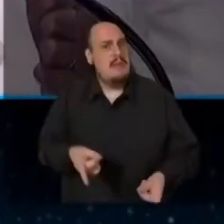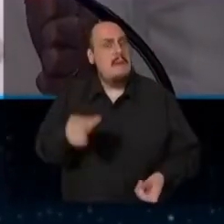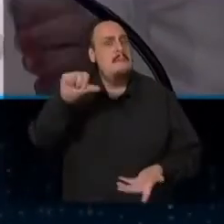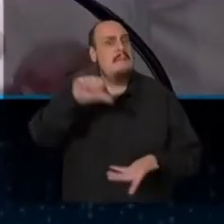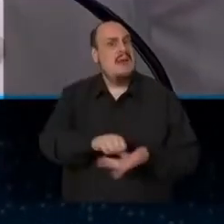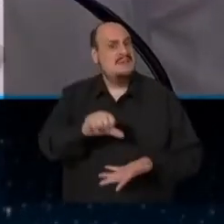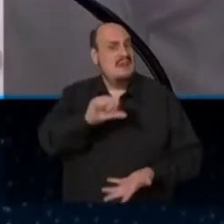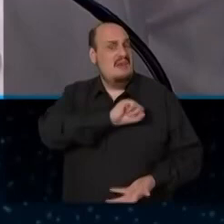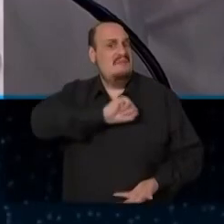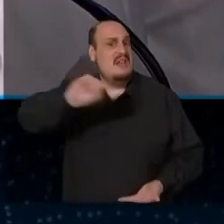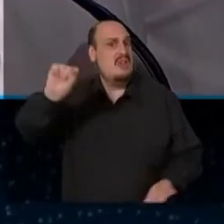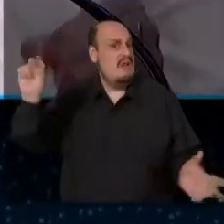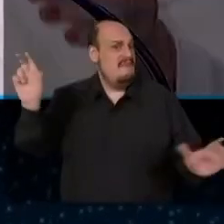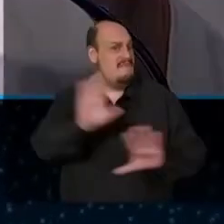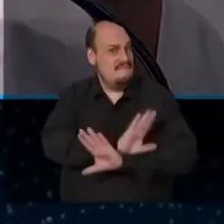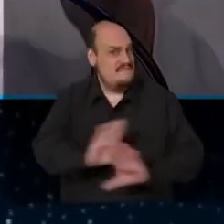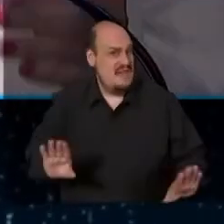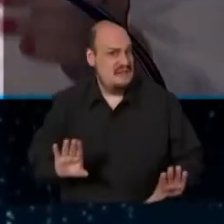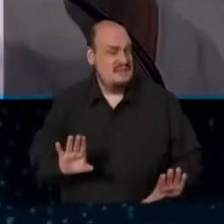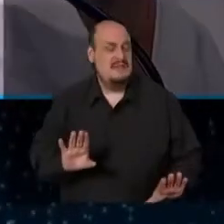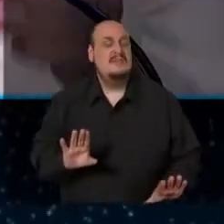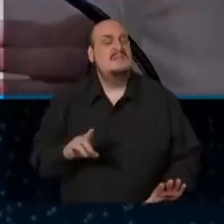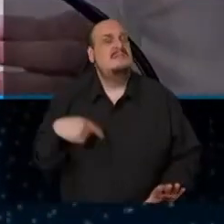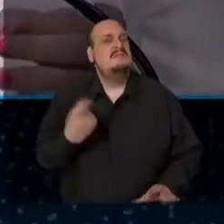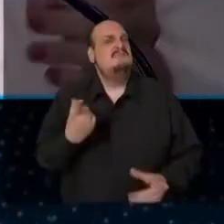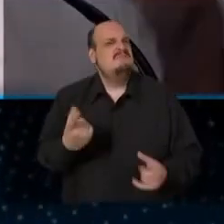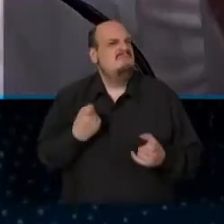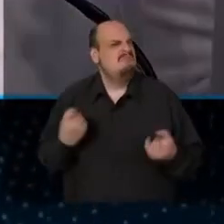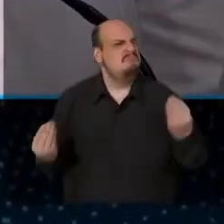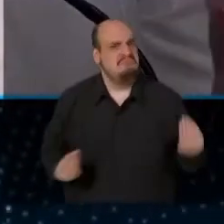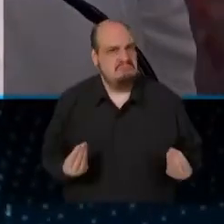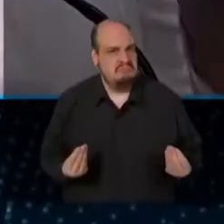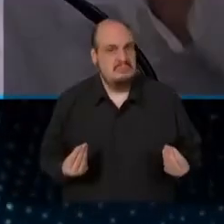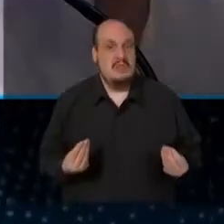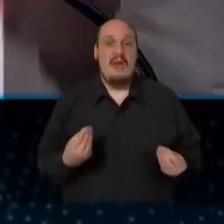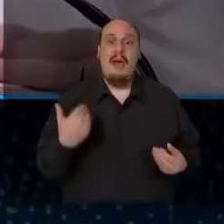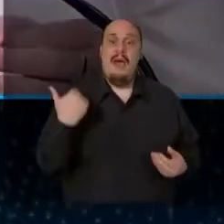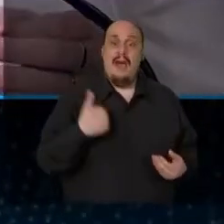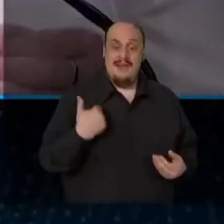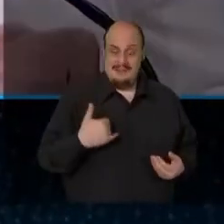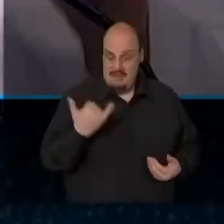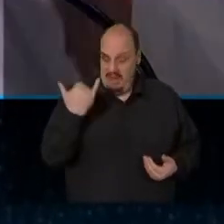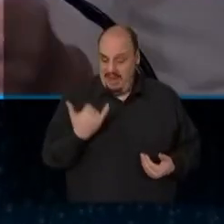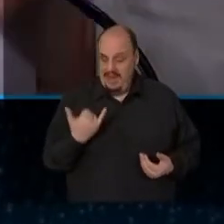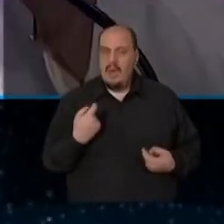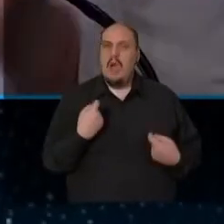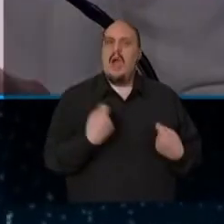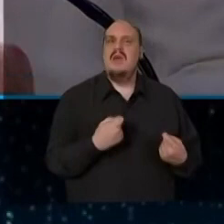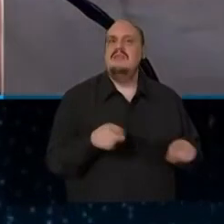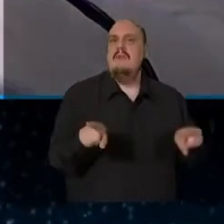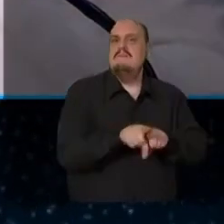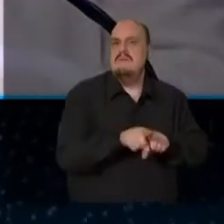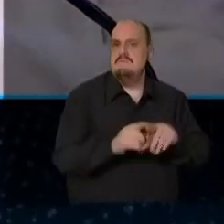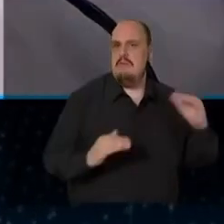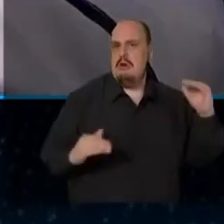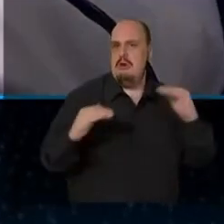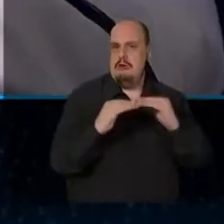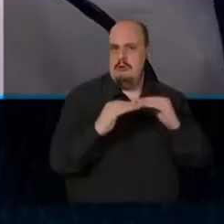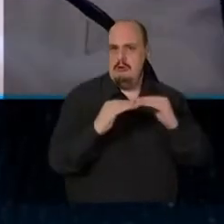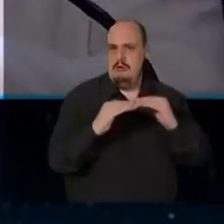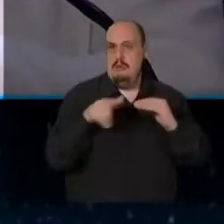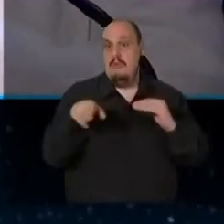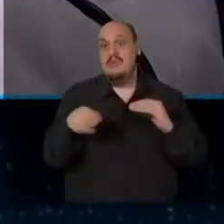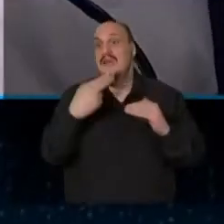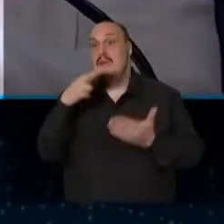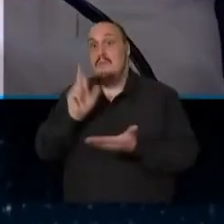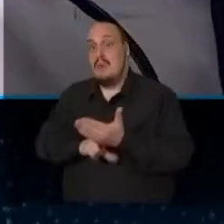inflación necesitamos que todos los argentinos gastemos lo que tenemos Y vos aumentaste 40